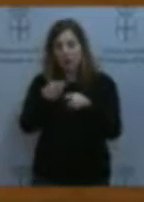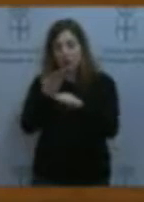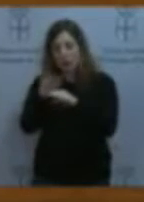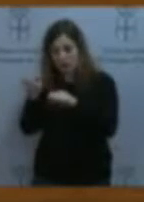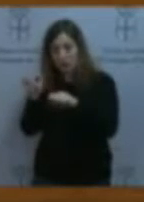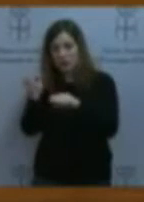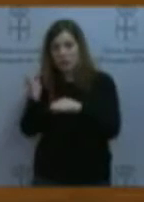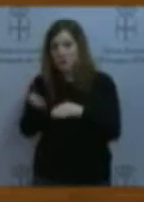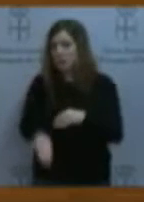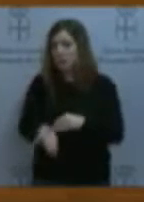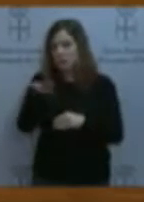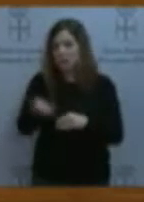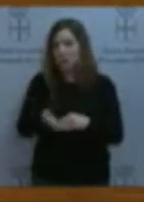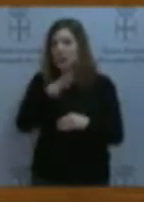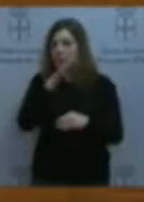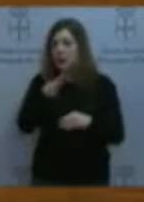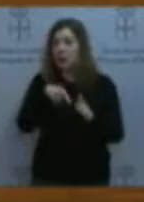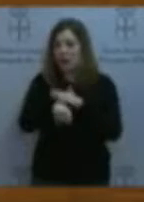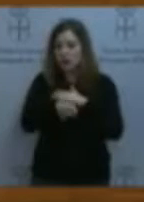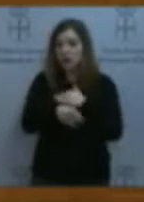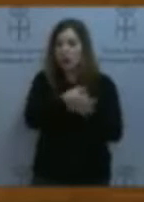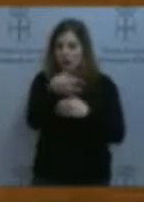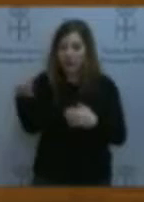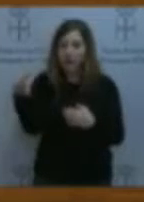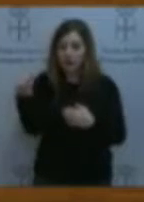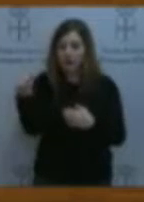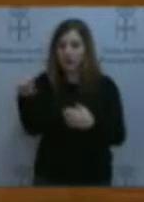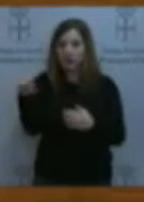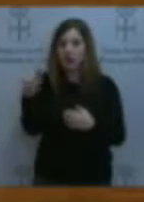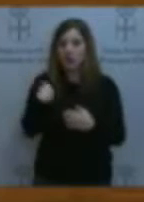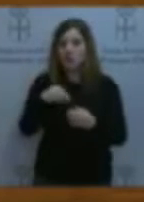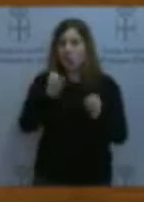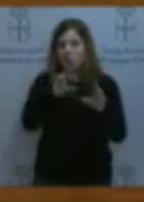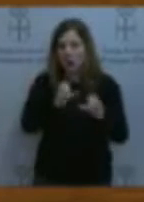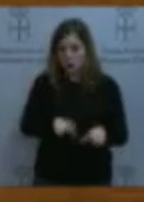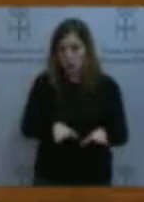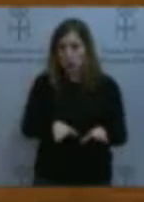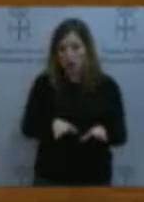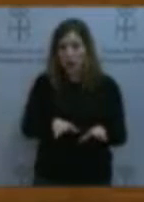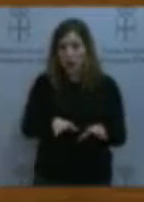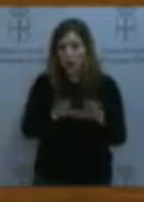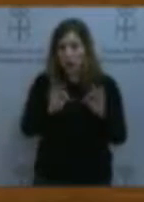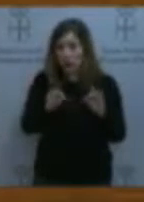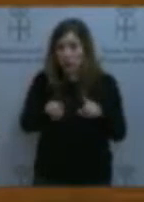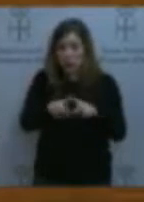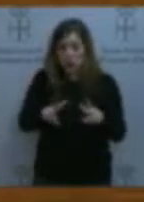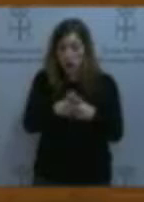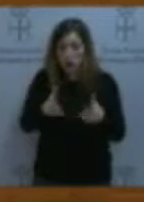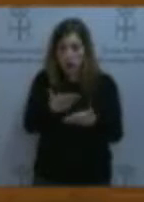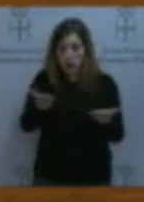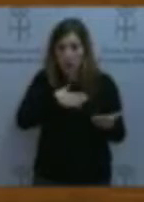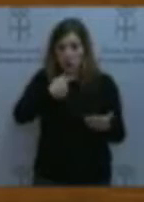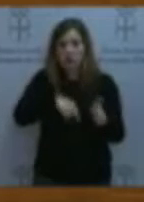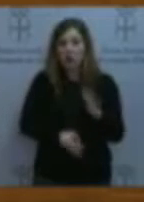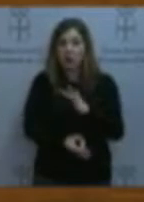eficiente de los residuos que se generan en una sociedad moderna como la nuestra. Y es que los materiales